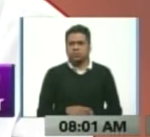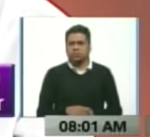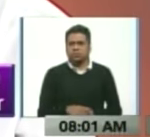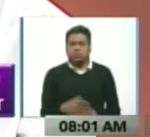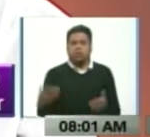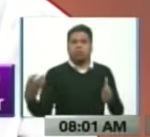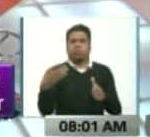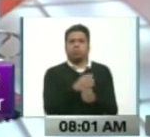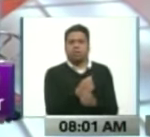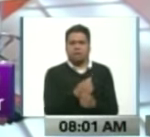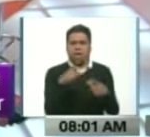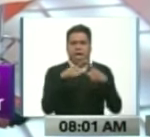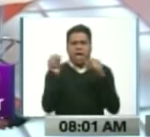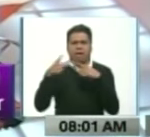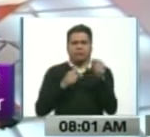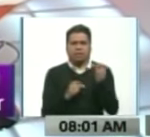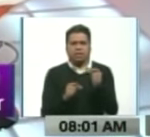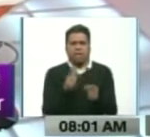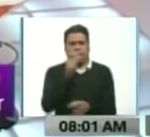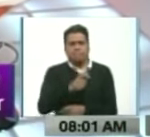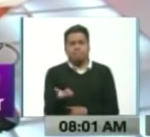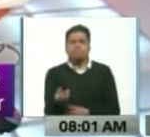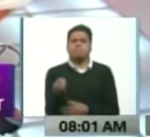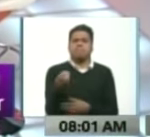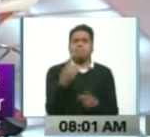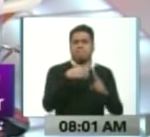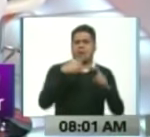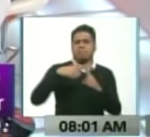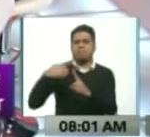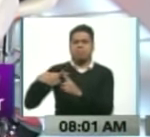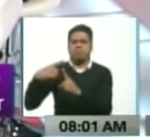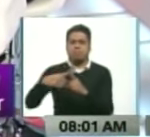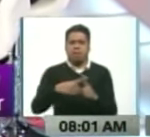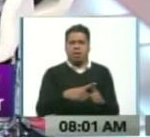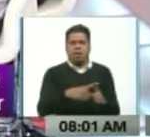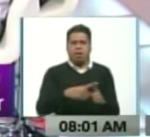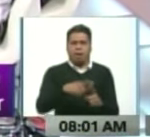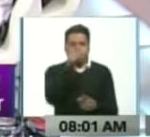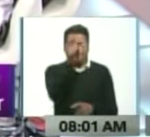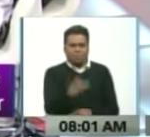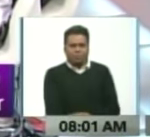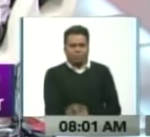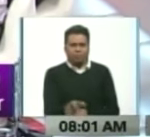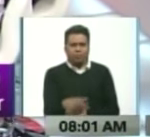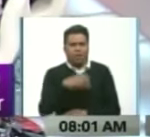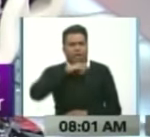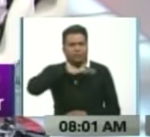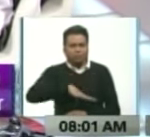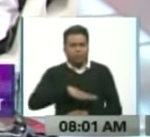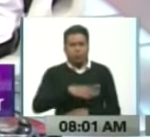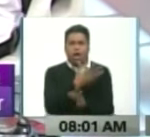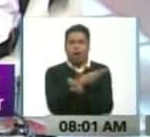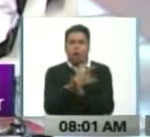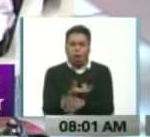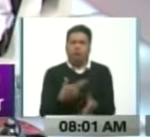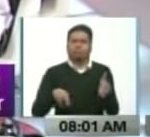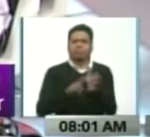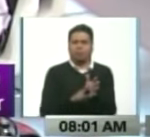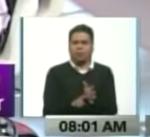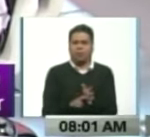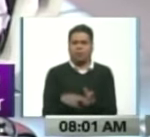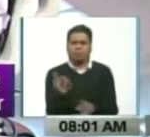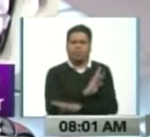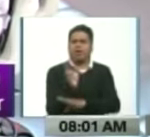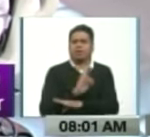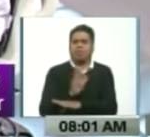más estrellas para tener más personajes, para tener más niveles, para tener, entonces, tiene que jugar varias partidas, pero de pronto las quiere tener